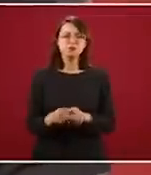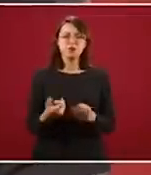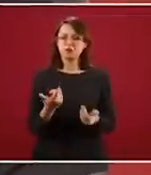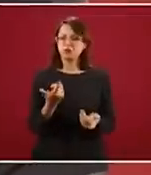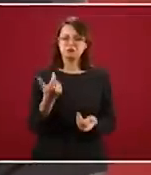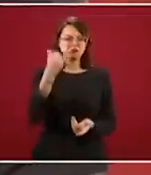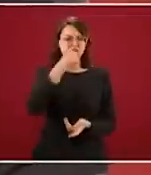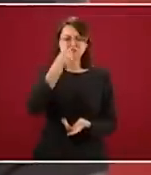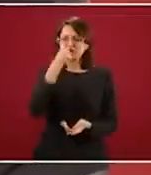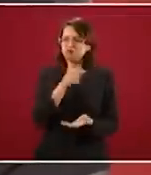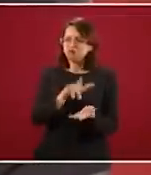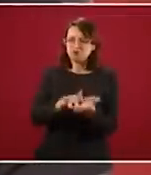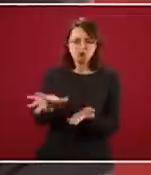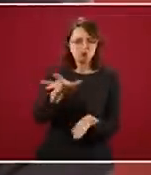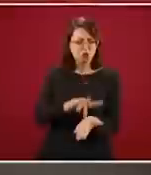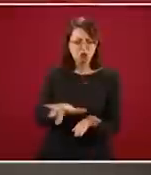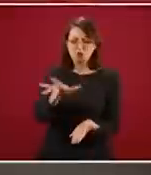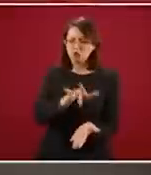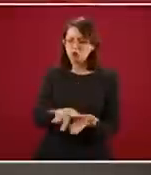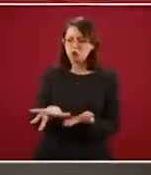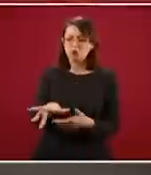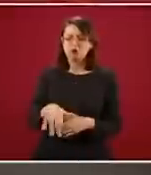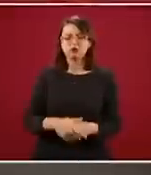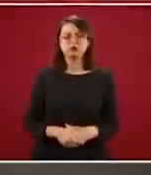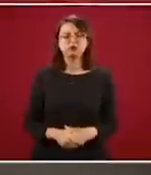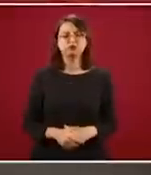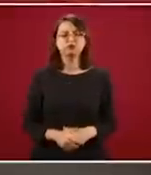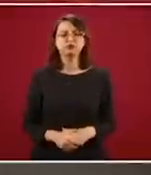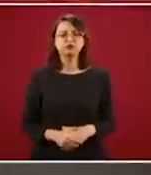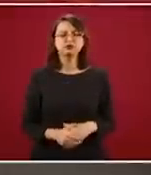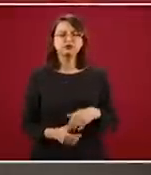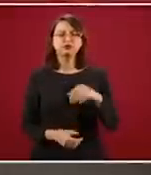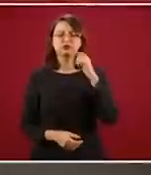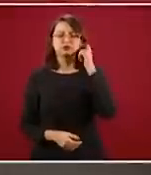apoyando siempre. Y también